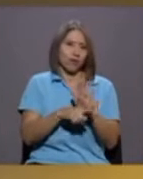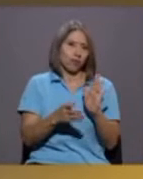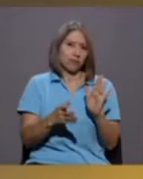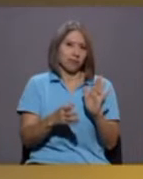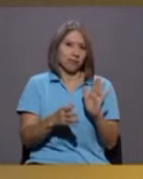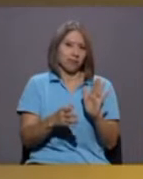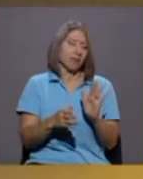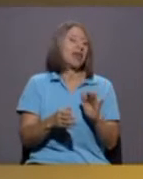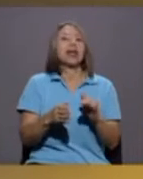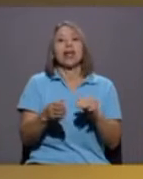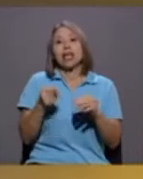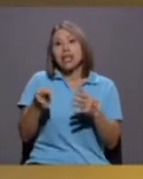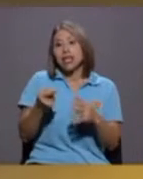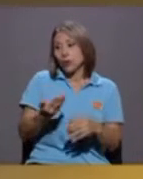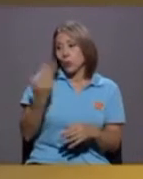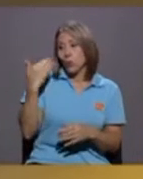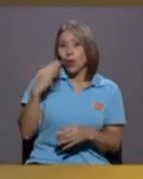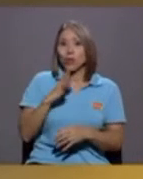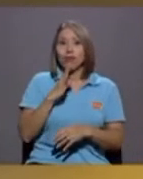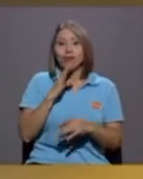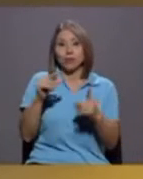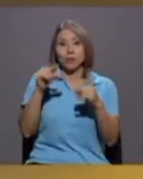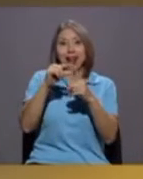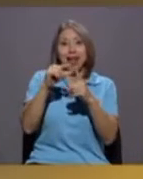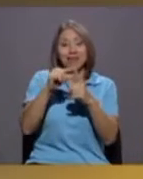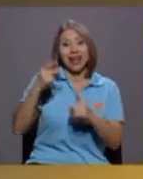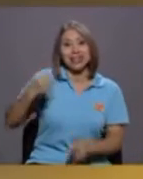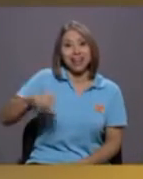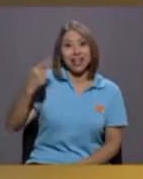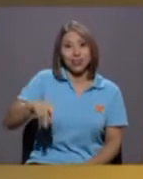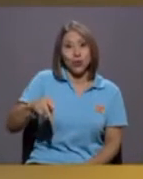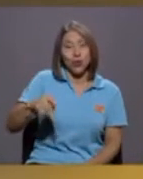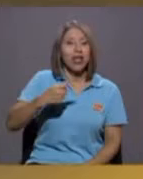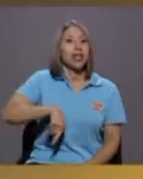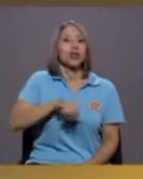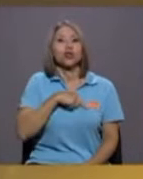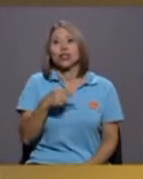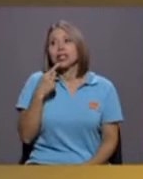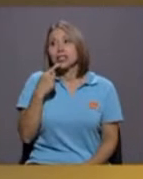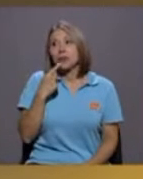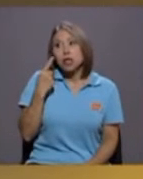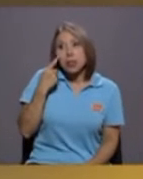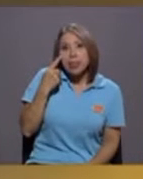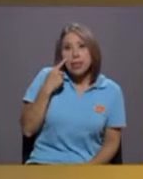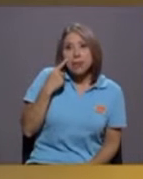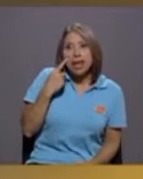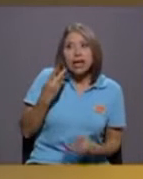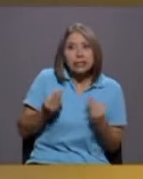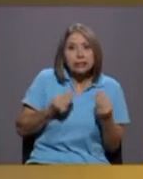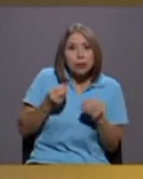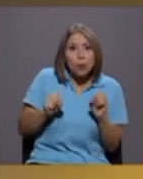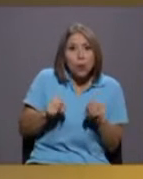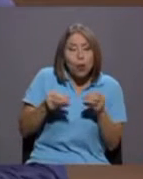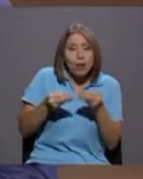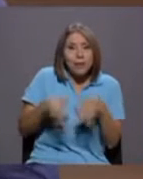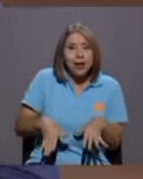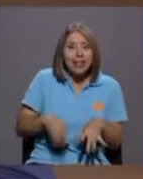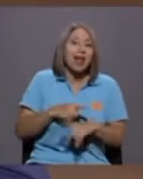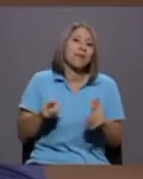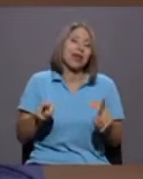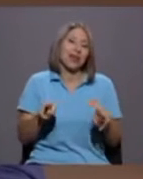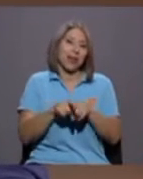concepto de riesgo, cuando hablábamos de la palabra de riesgo, decíamos, es determinar la pérdida probable, también muy interesante es determinar